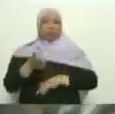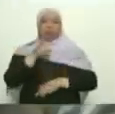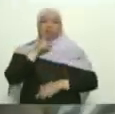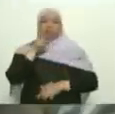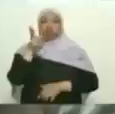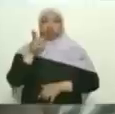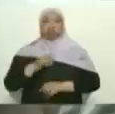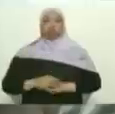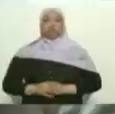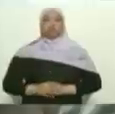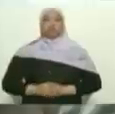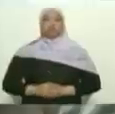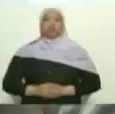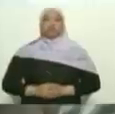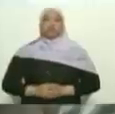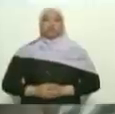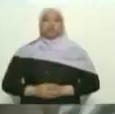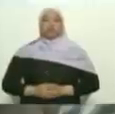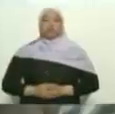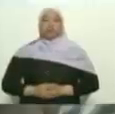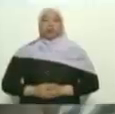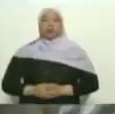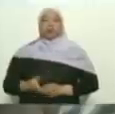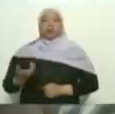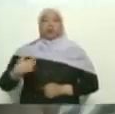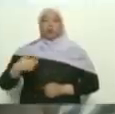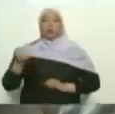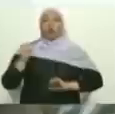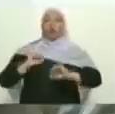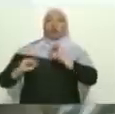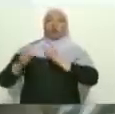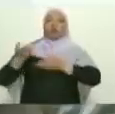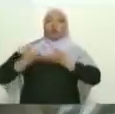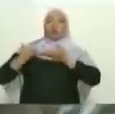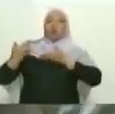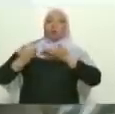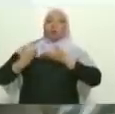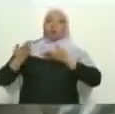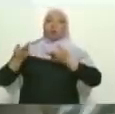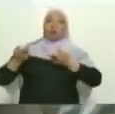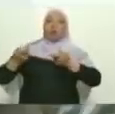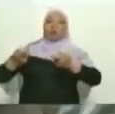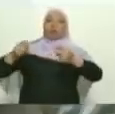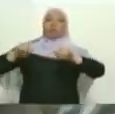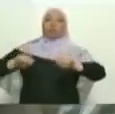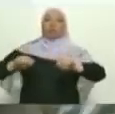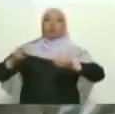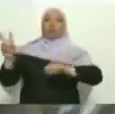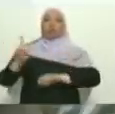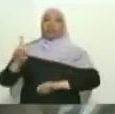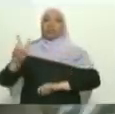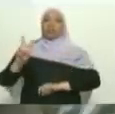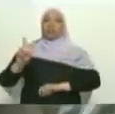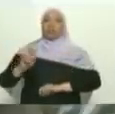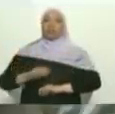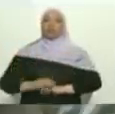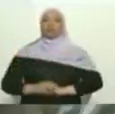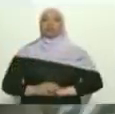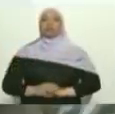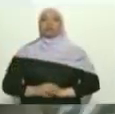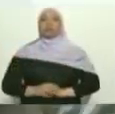brutales, criminales contra el Estado venezolano, contra las autoridades venezolanas, contra la nación